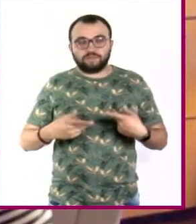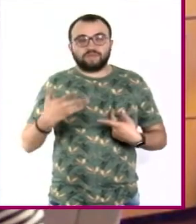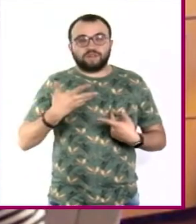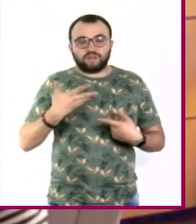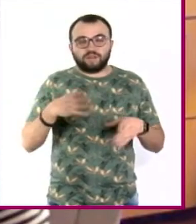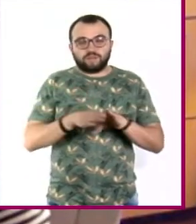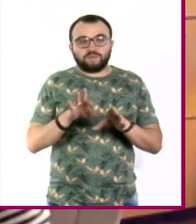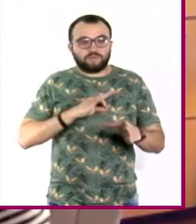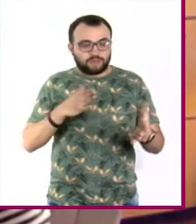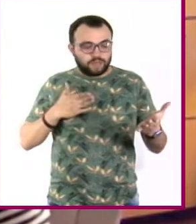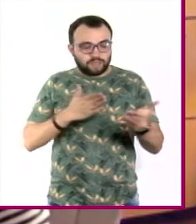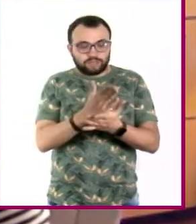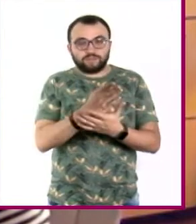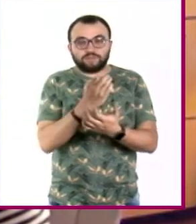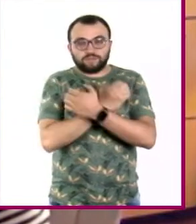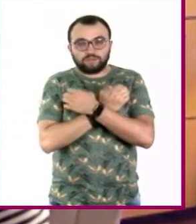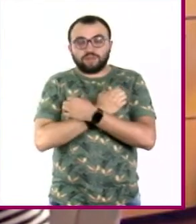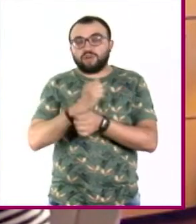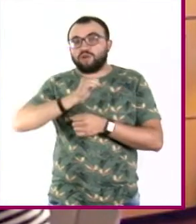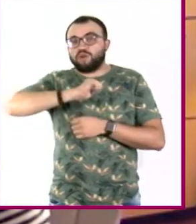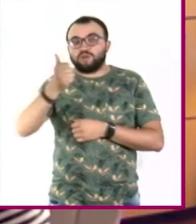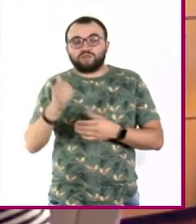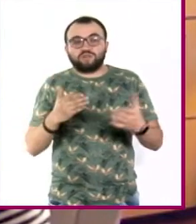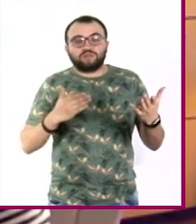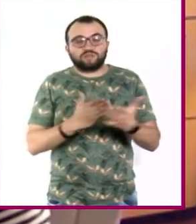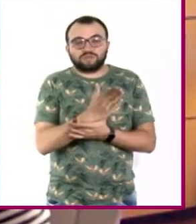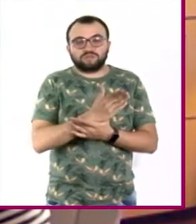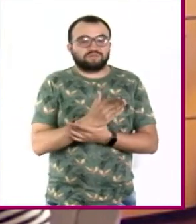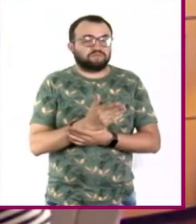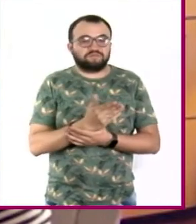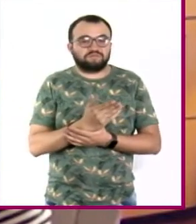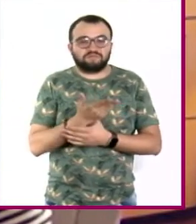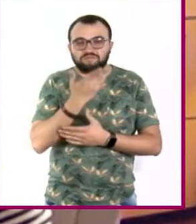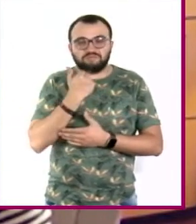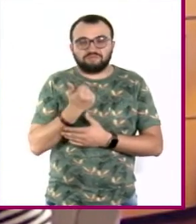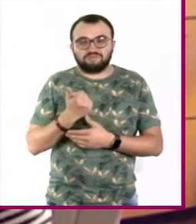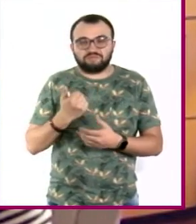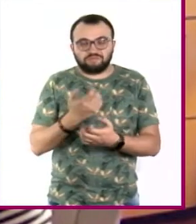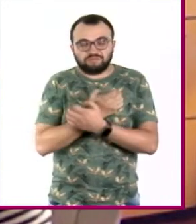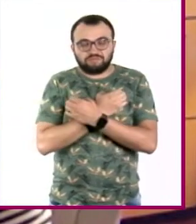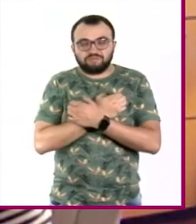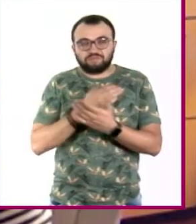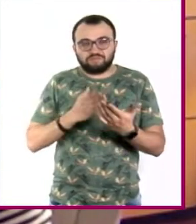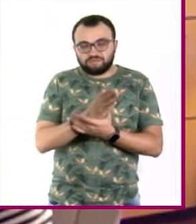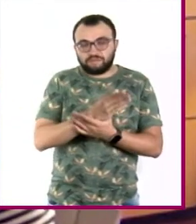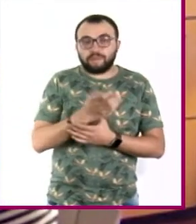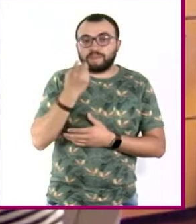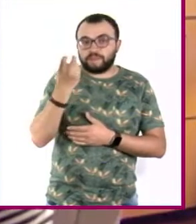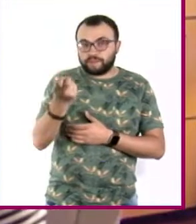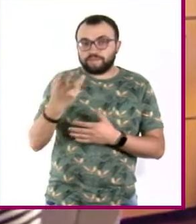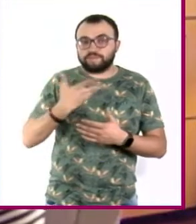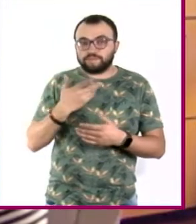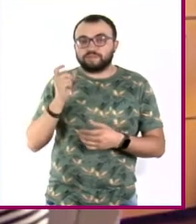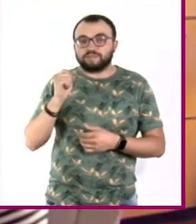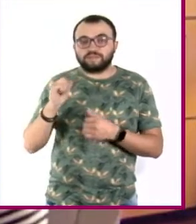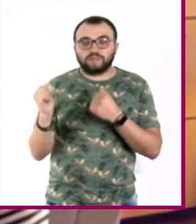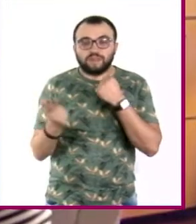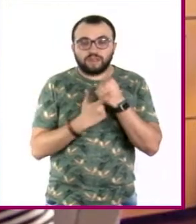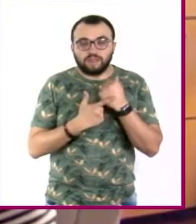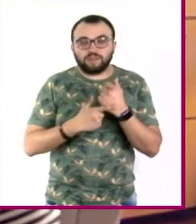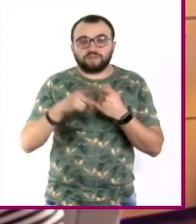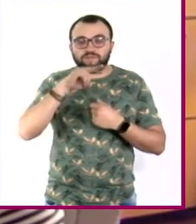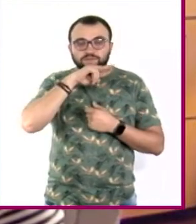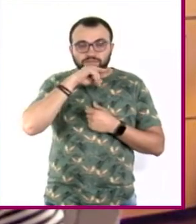a la educación y otros que van a tener un acceso prácticamente nulo. Y eso ha sido algo que ha preocupado